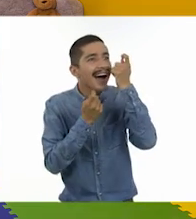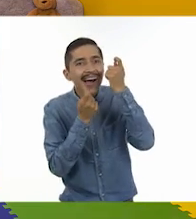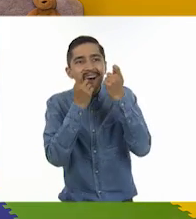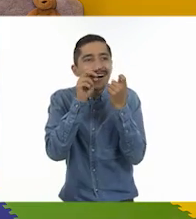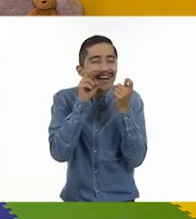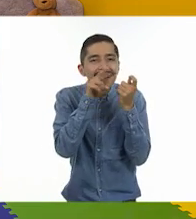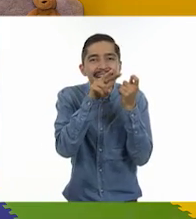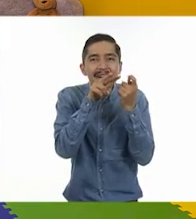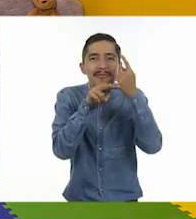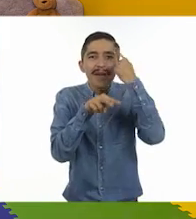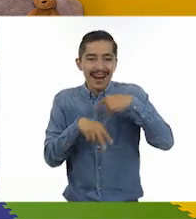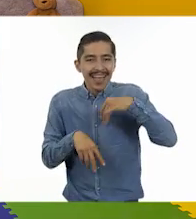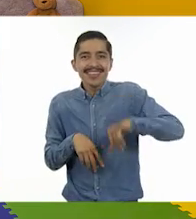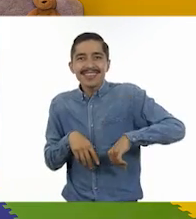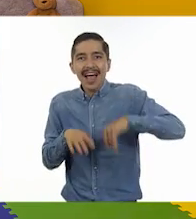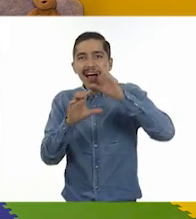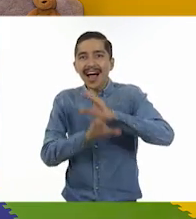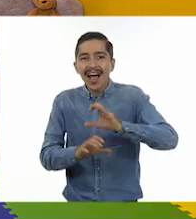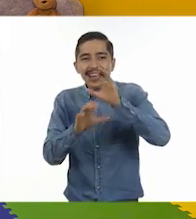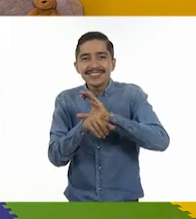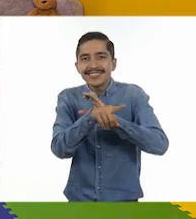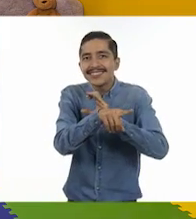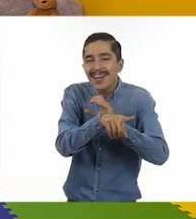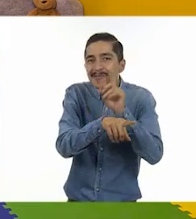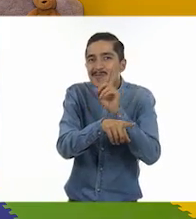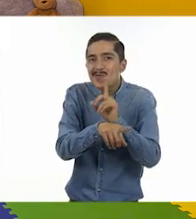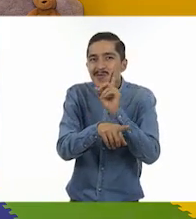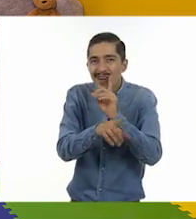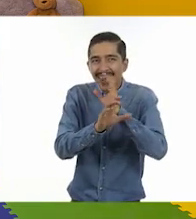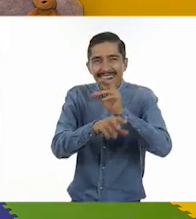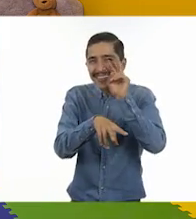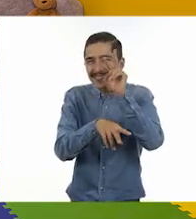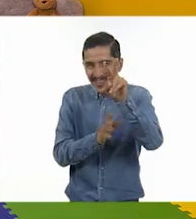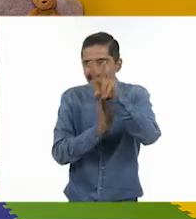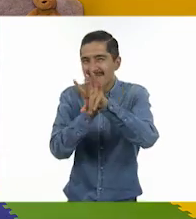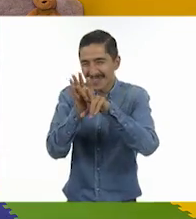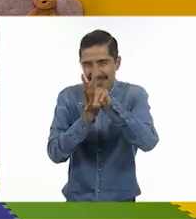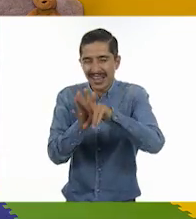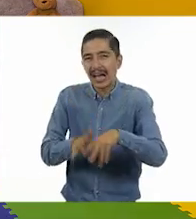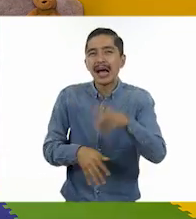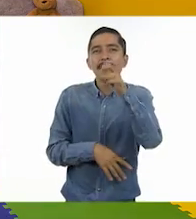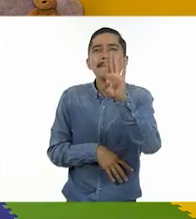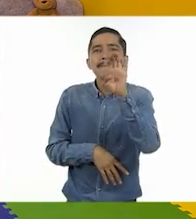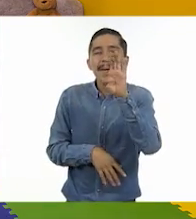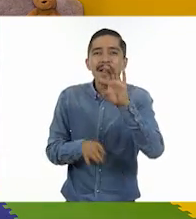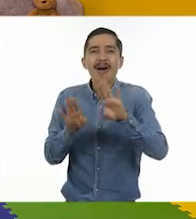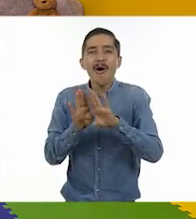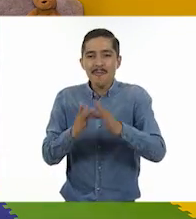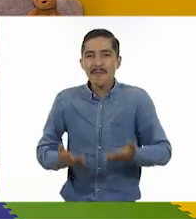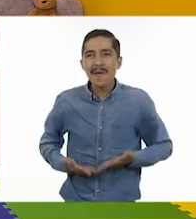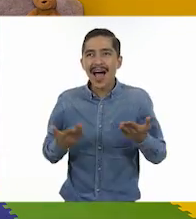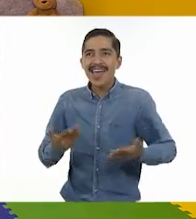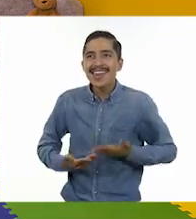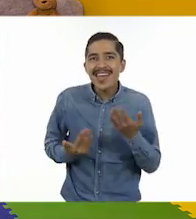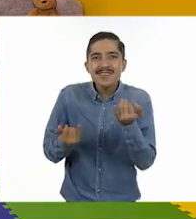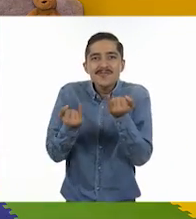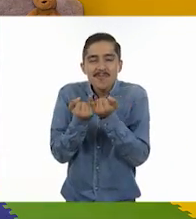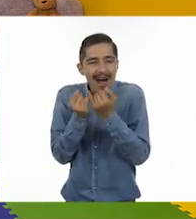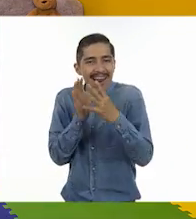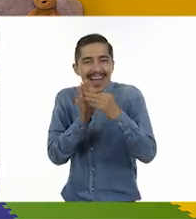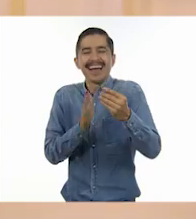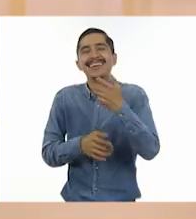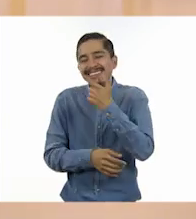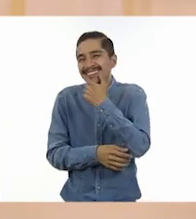para transmitir su interés por la canción. Inclusive, el bebé en un momento se movió al ritmo de la música y luego rió